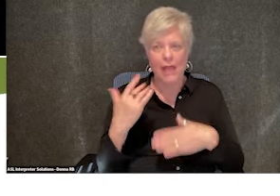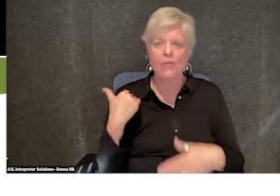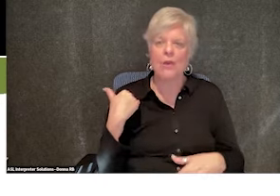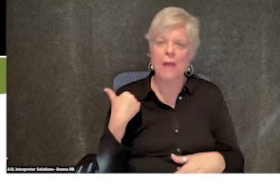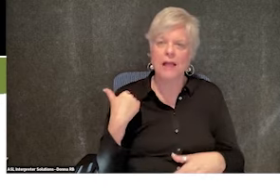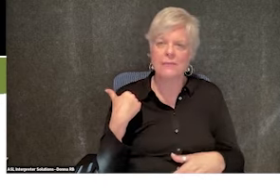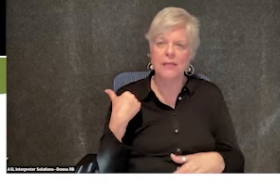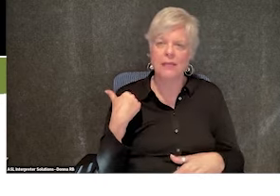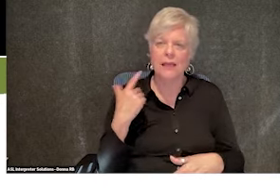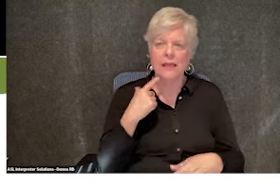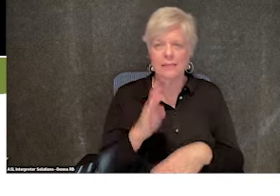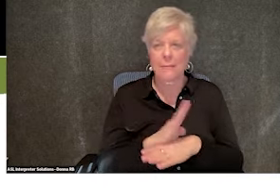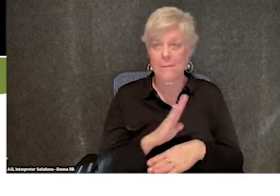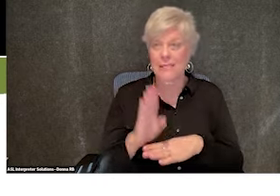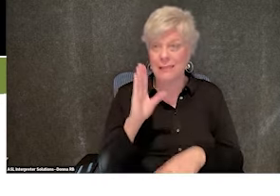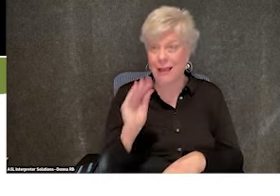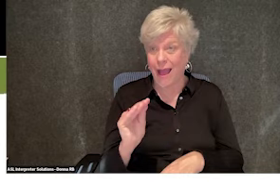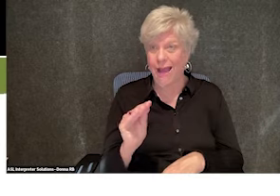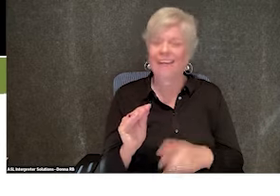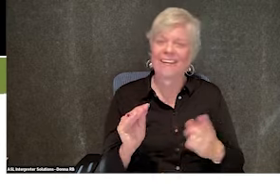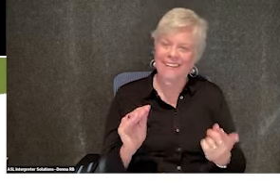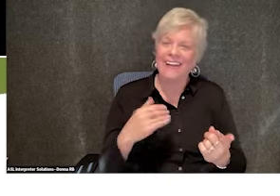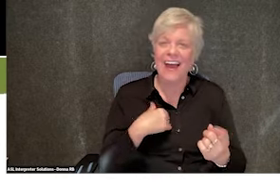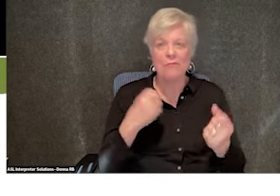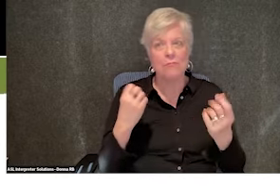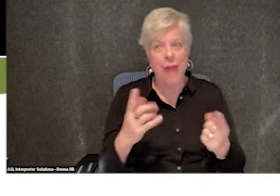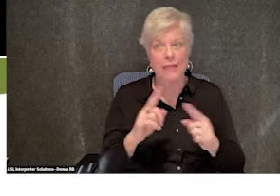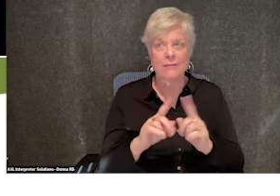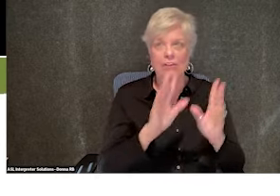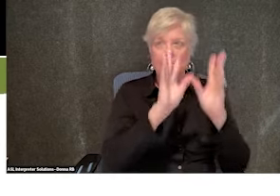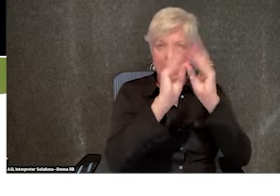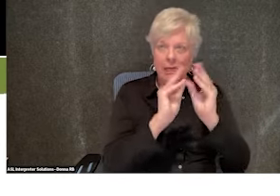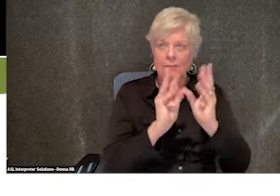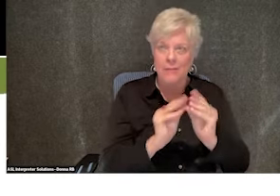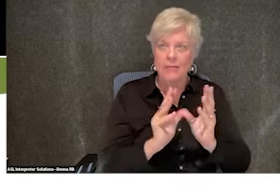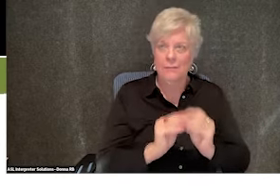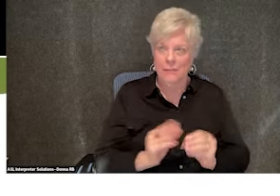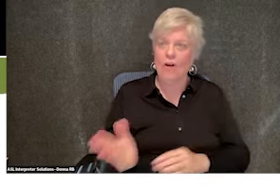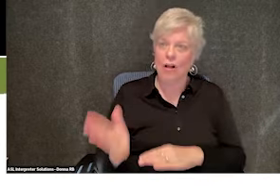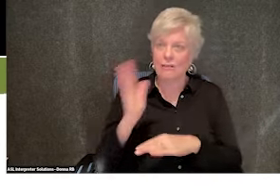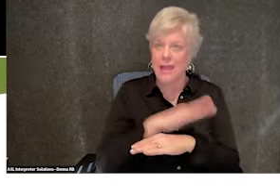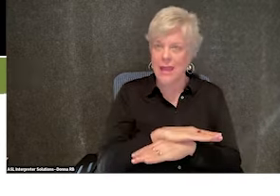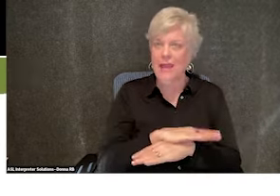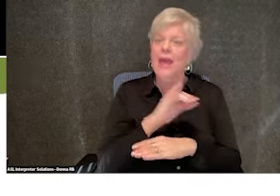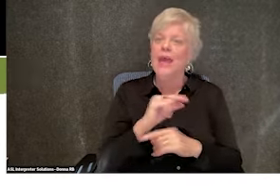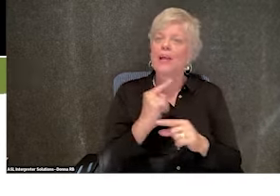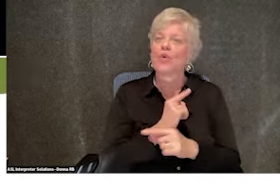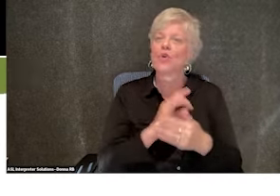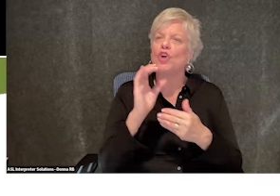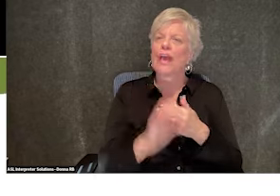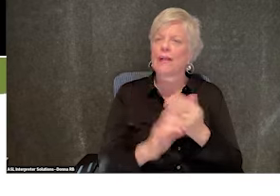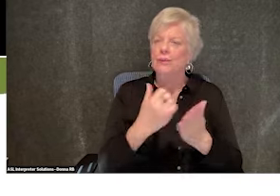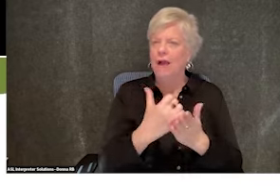me gusta usar el calendario de Google con Jordan, también con Will y Jenny y todos los otros embajadores.